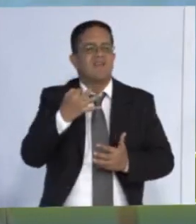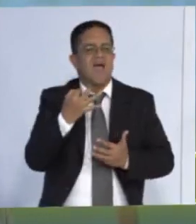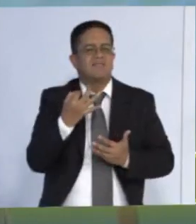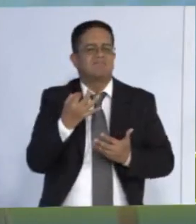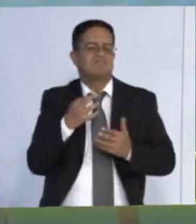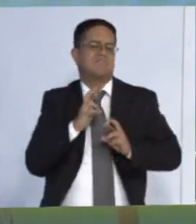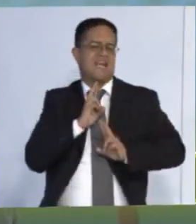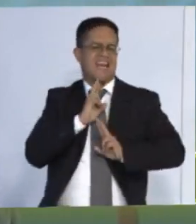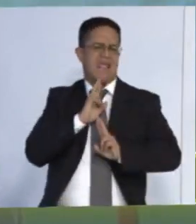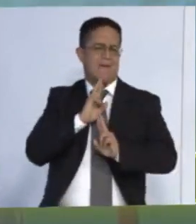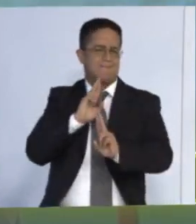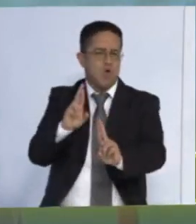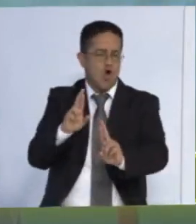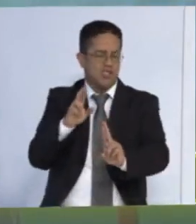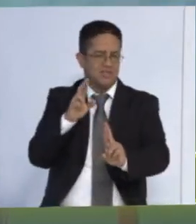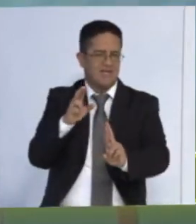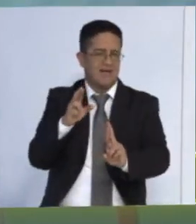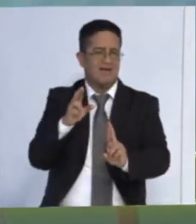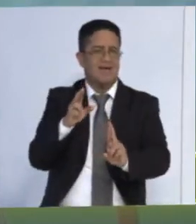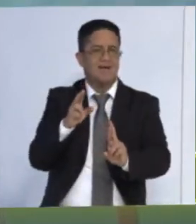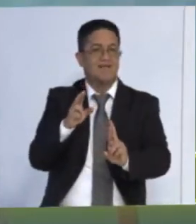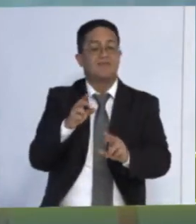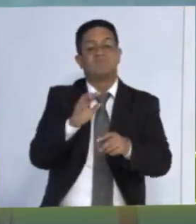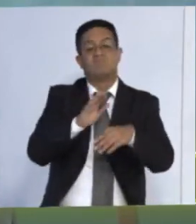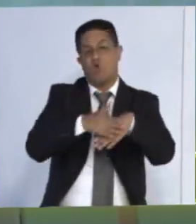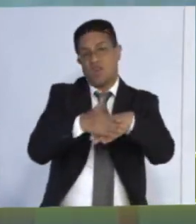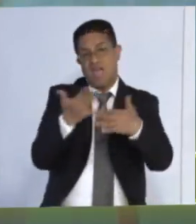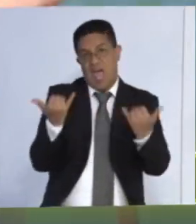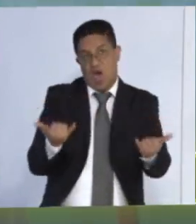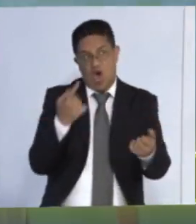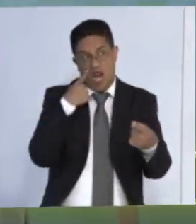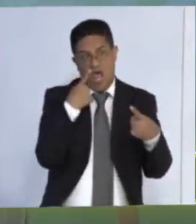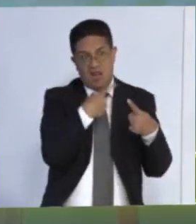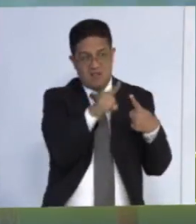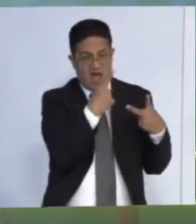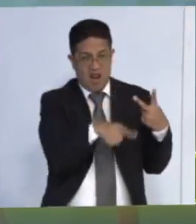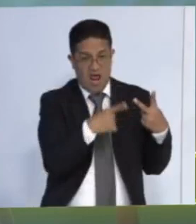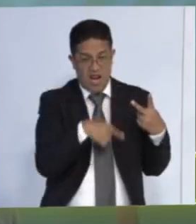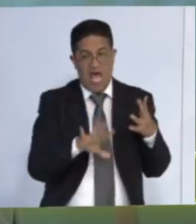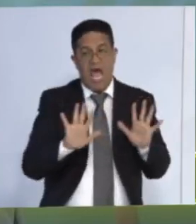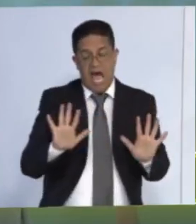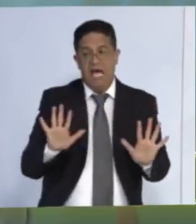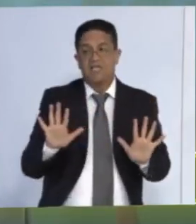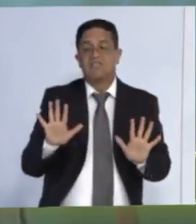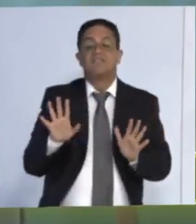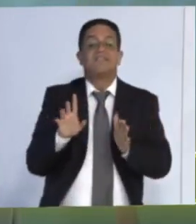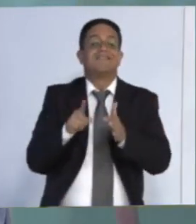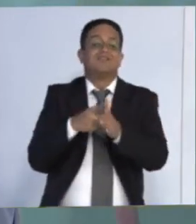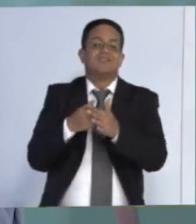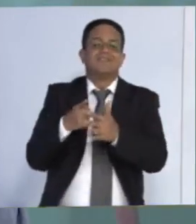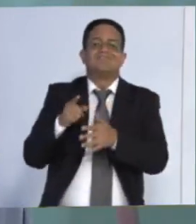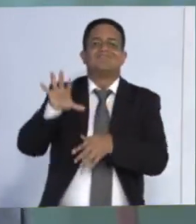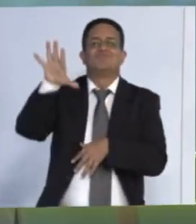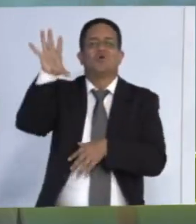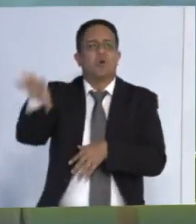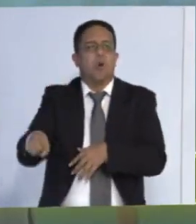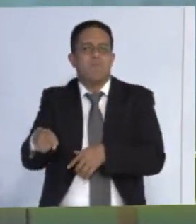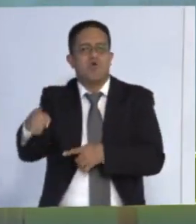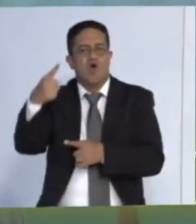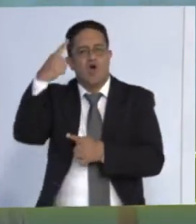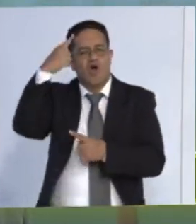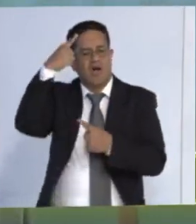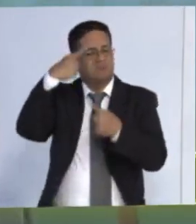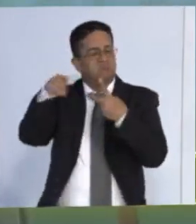hay muchísimas cosas, como tenemos tantas marcas en este momento, entonces uno empieza a cambiar de marcas a ver cuál le gusta más, y tienen diferentes componentes, y algo mejor es